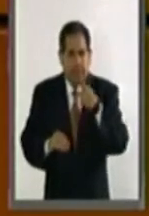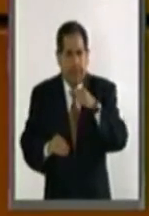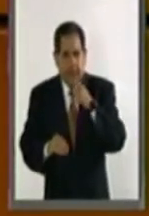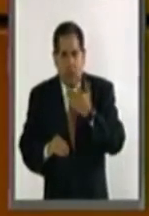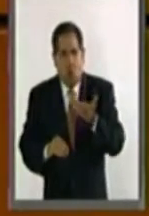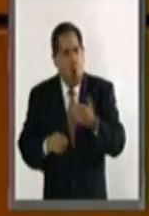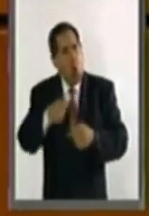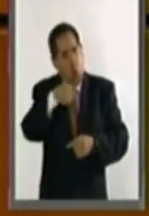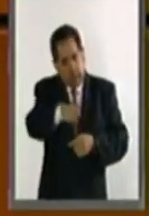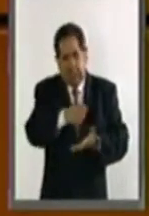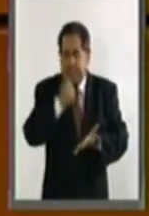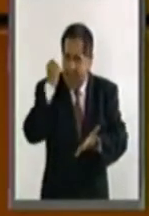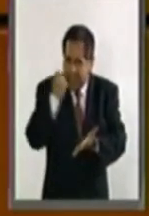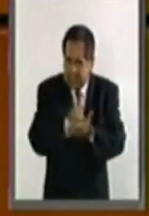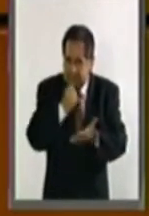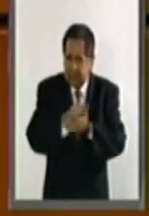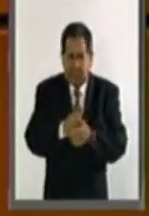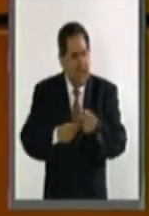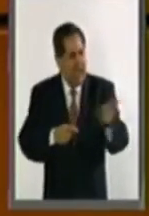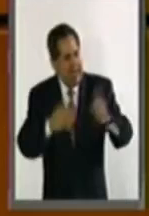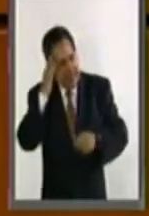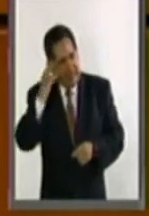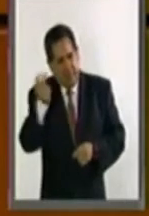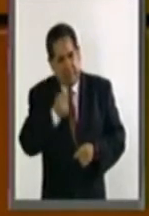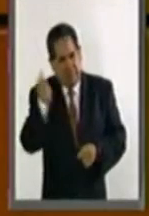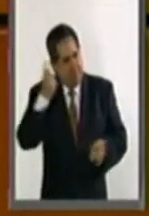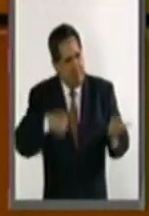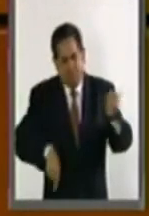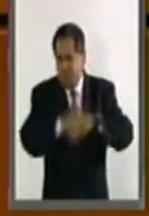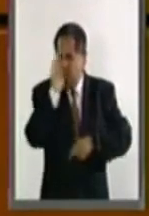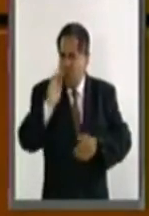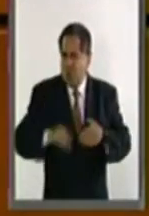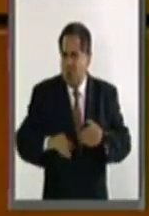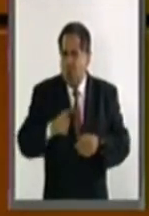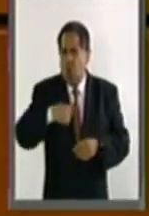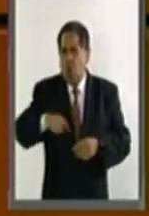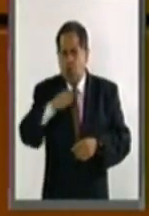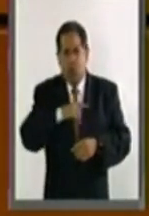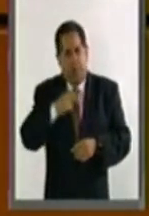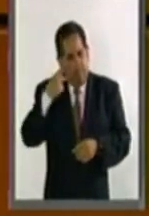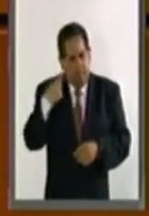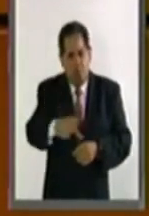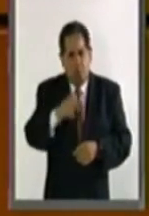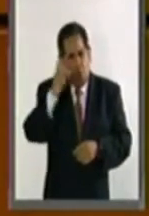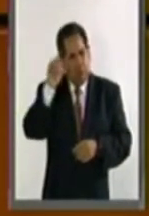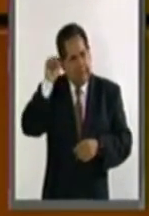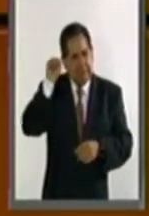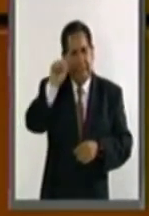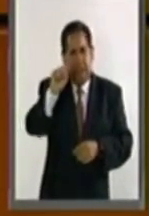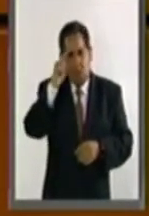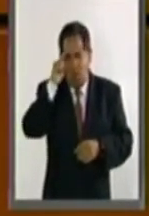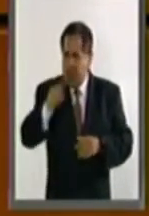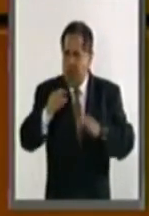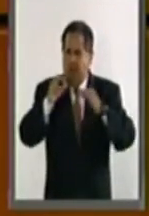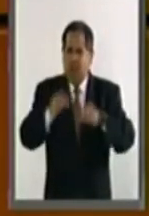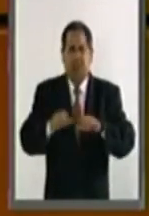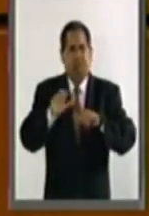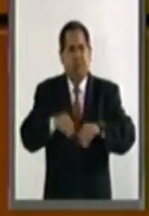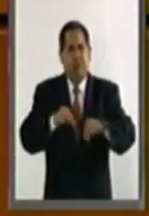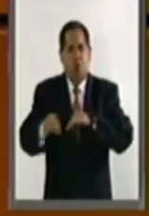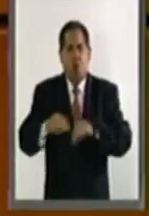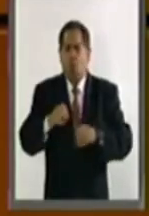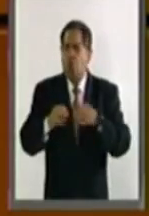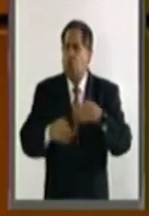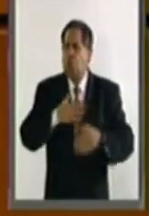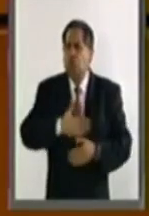Exíjanlo, exijan y córranlos a patadas, exijan y tengan su propio sindicato para que se tengan empleos justos